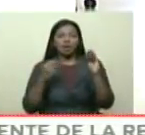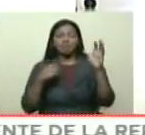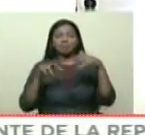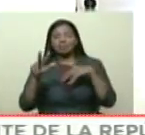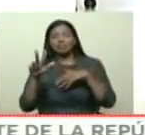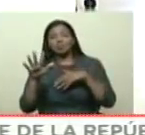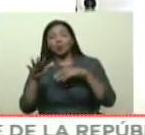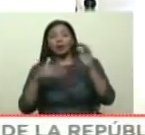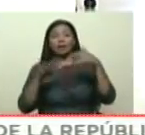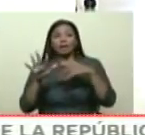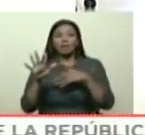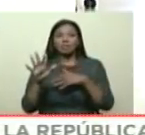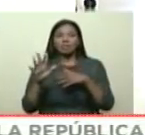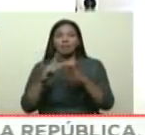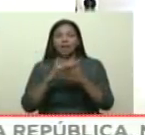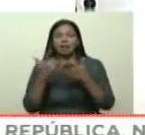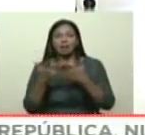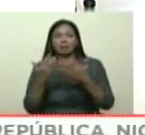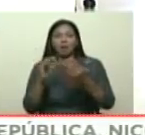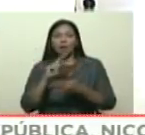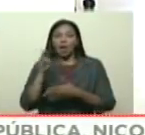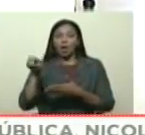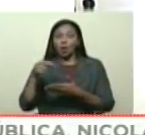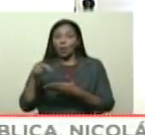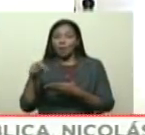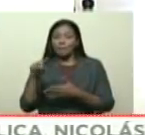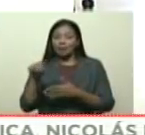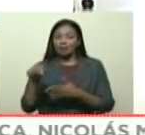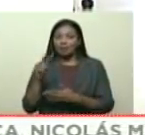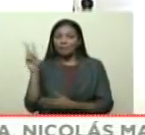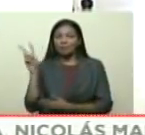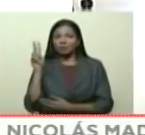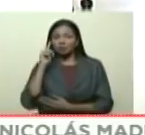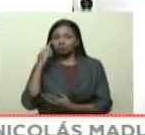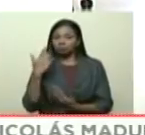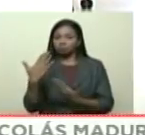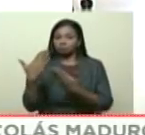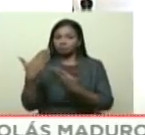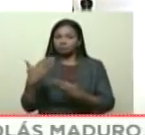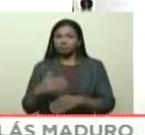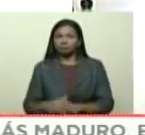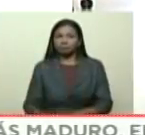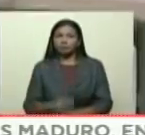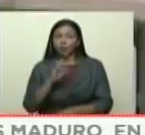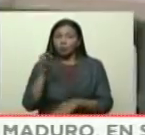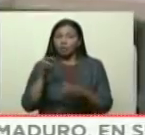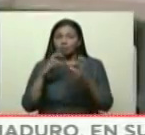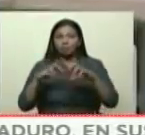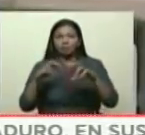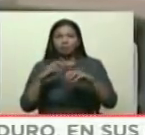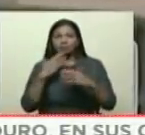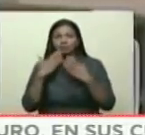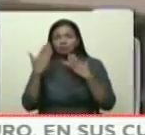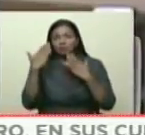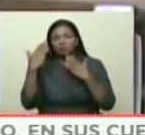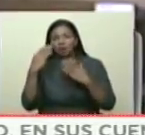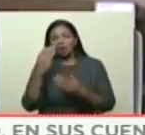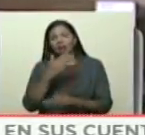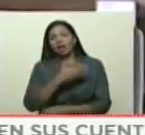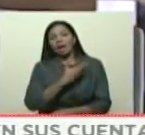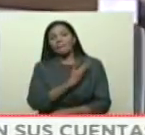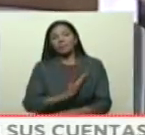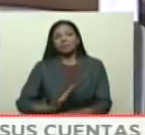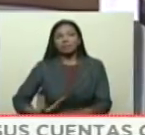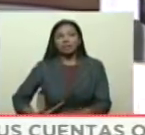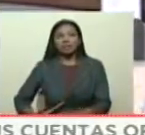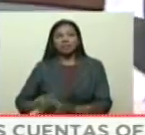Feria Internacional del Libro de Venezuela, ahora en noviembre, para su consideración. Mientras usted lo revisa, quiero saludar al presidente de Biblioteca Ayacucho, que